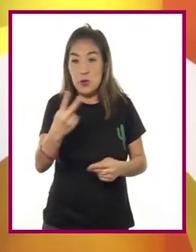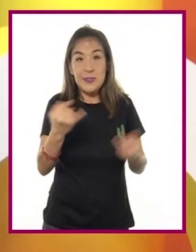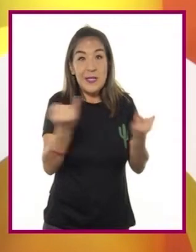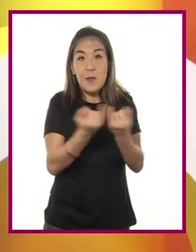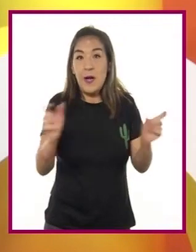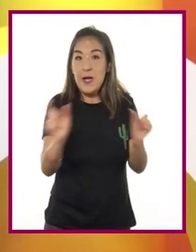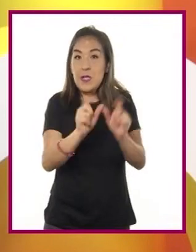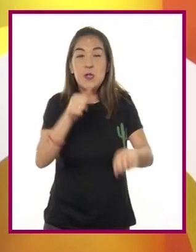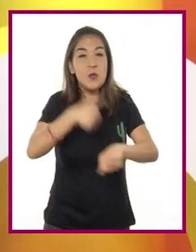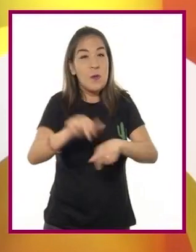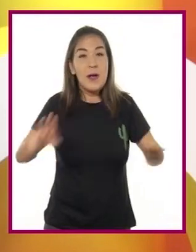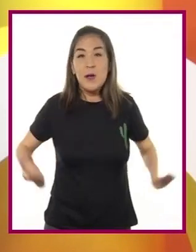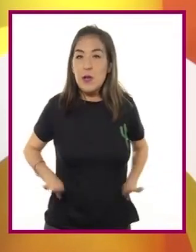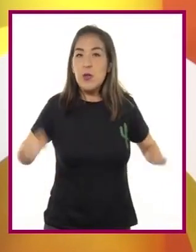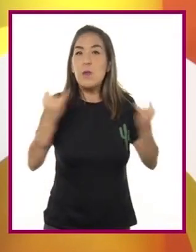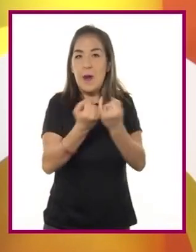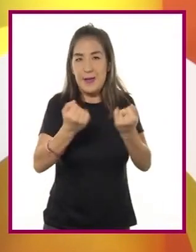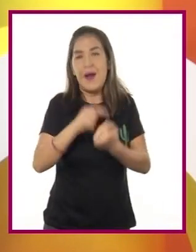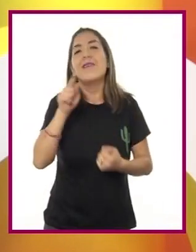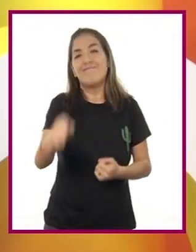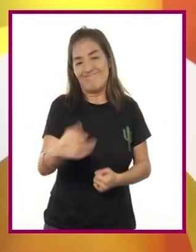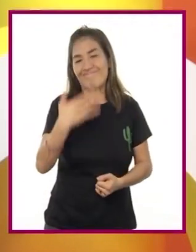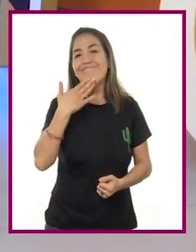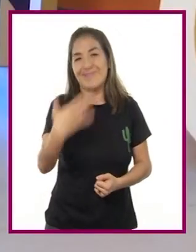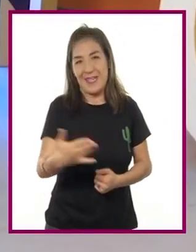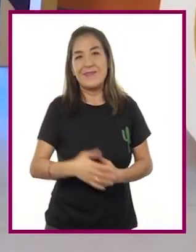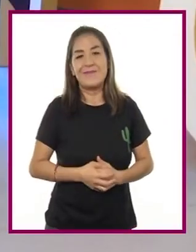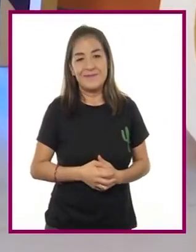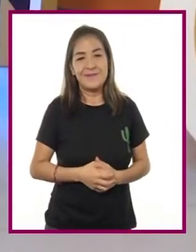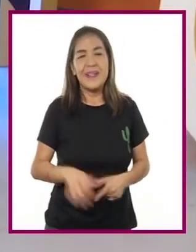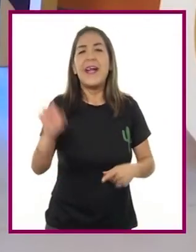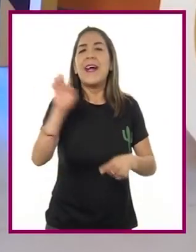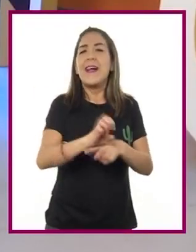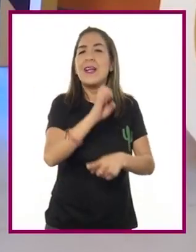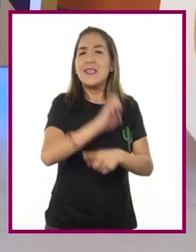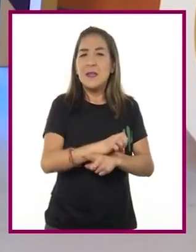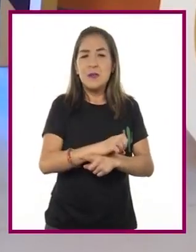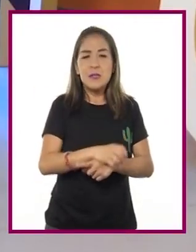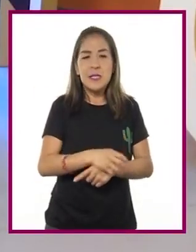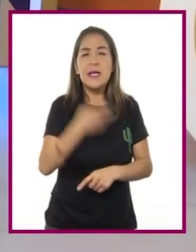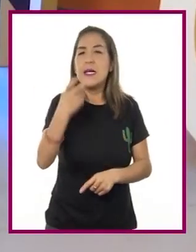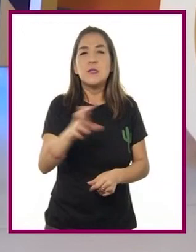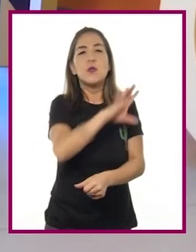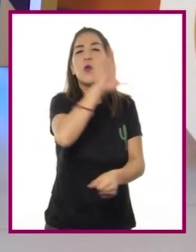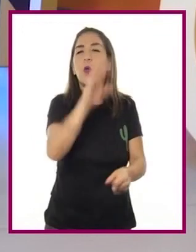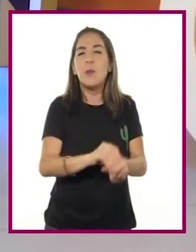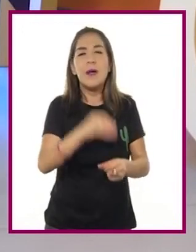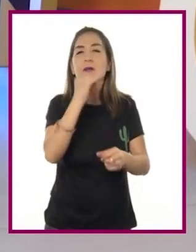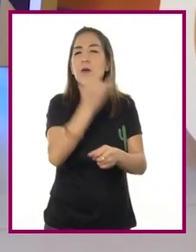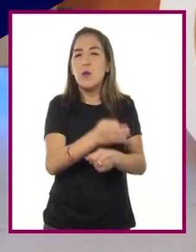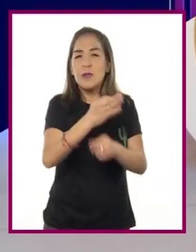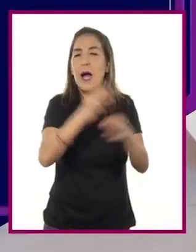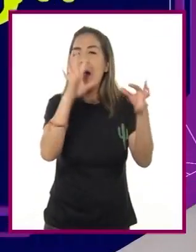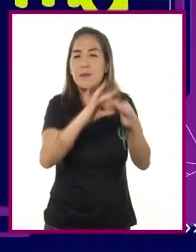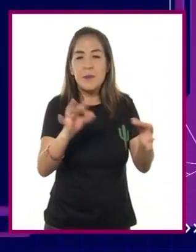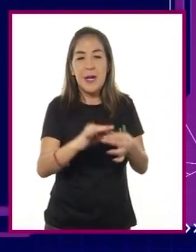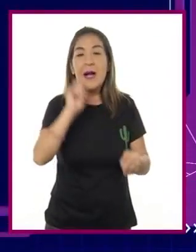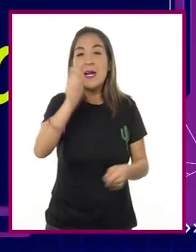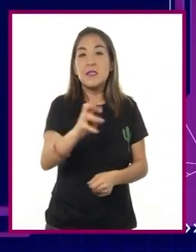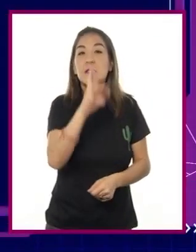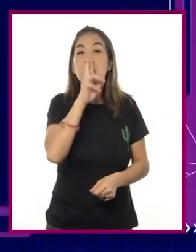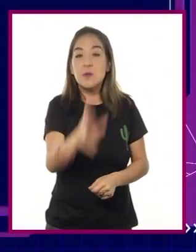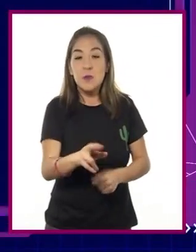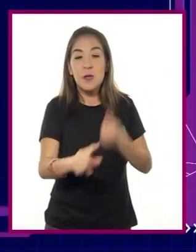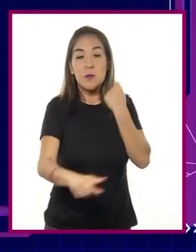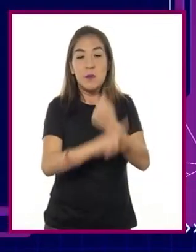valor encontrado de la incógnita es el correcto. Entonces, de manera general, podemos decir que para la